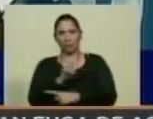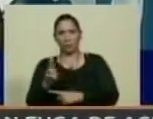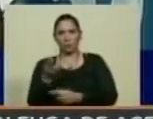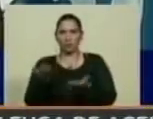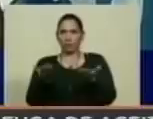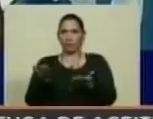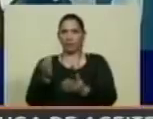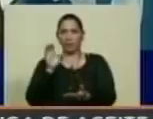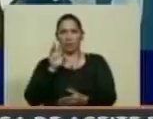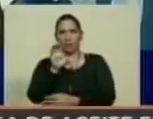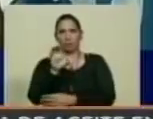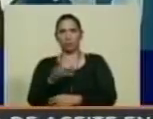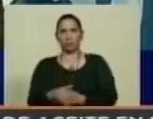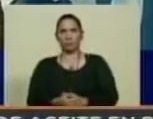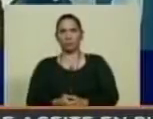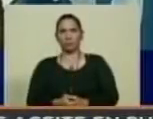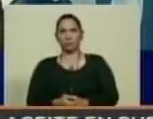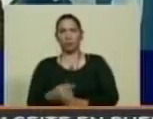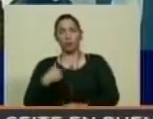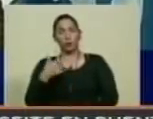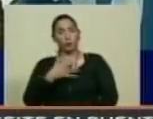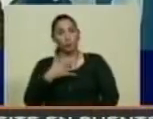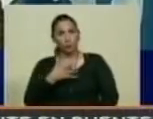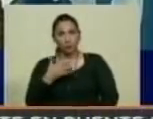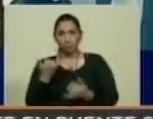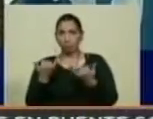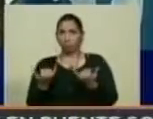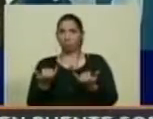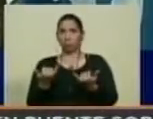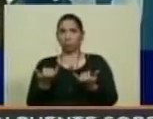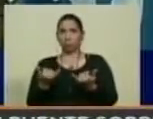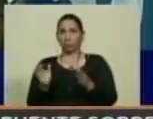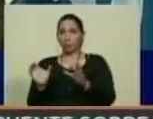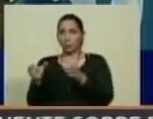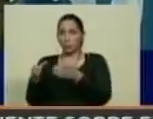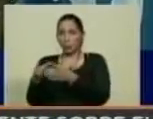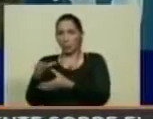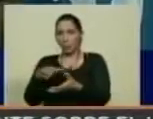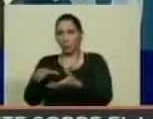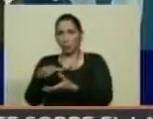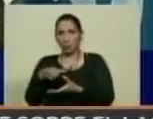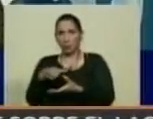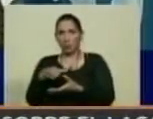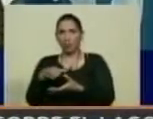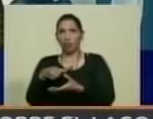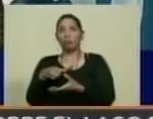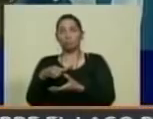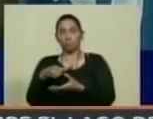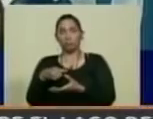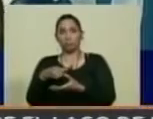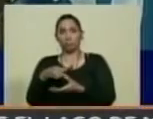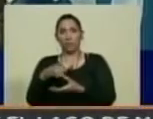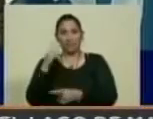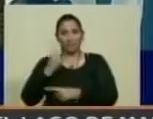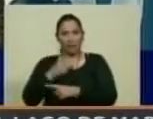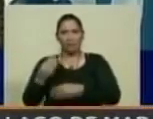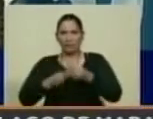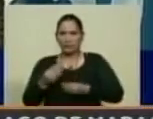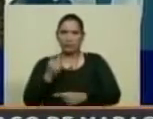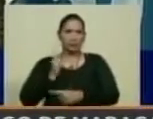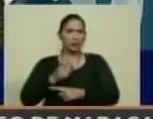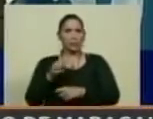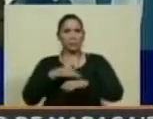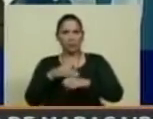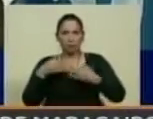nacional. Yo siento que en casos como este, más bien, lo que debe hacerse es lo que está haciendo el Ministerio Público, lo que está haciendo el Estado